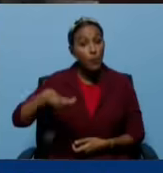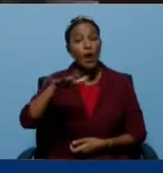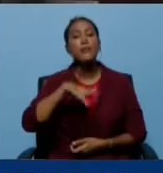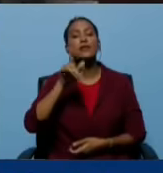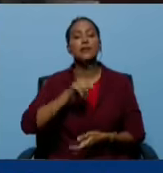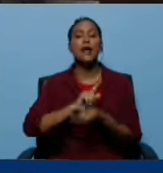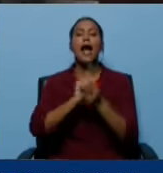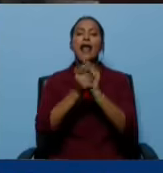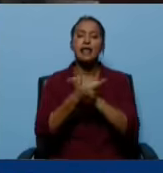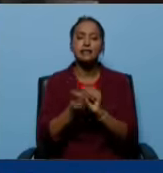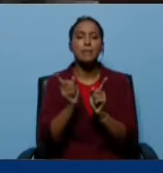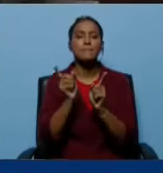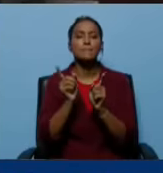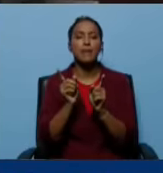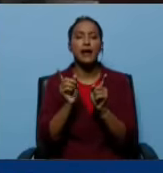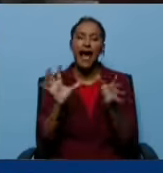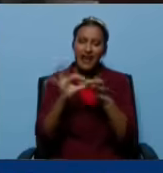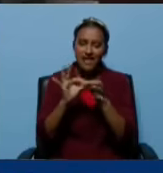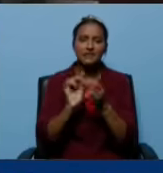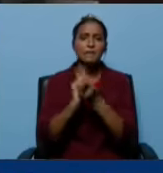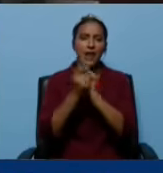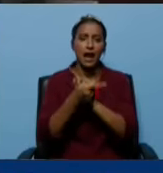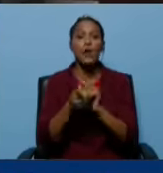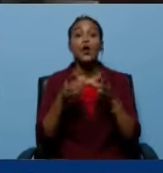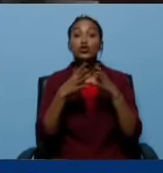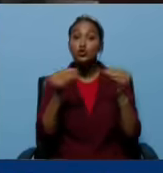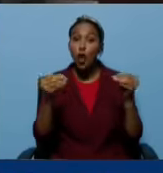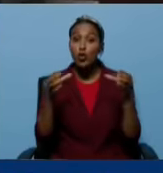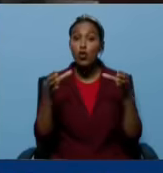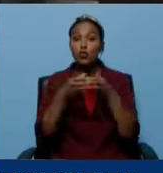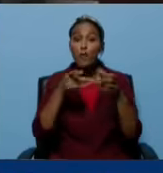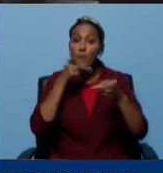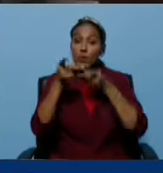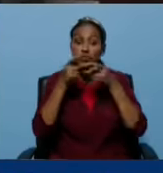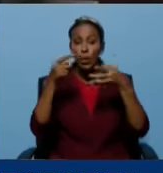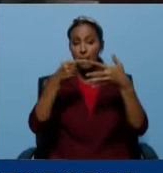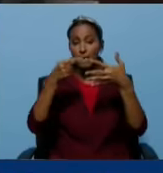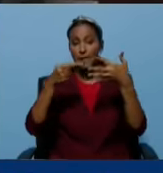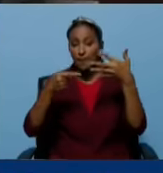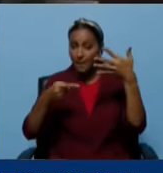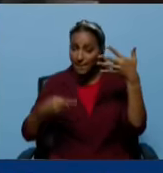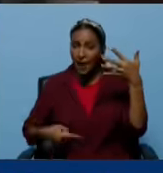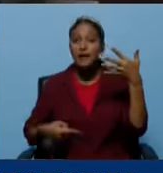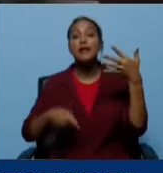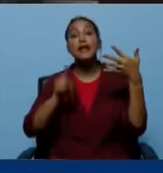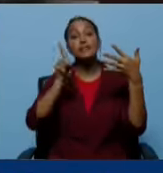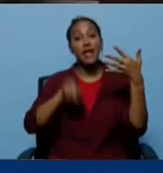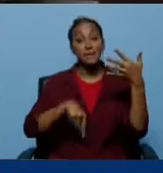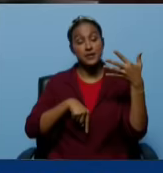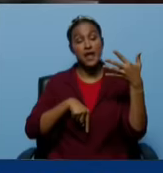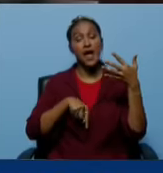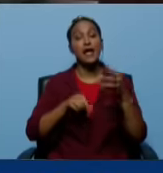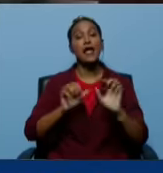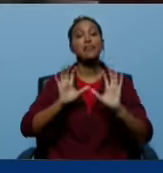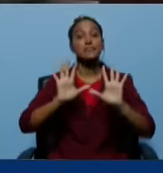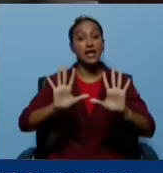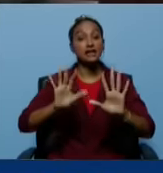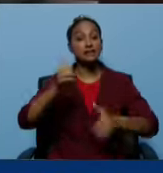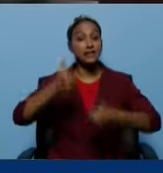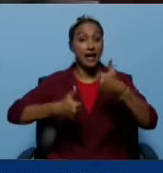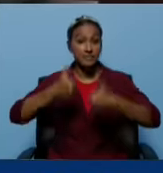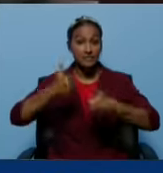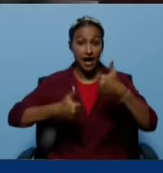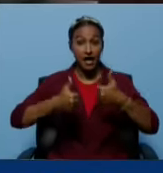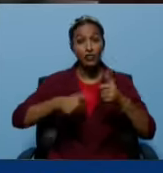Cambio. De igual manera que de los 10 excandidatos citados, acudieron 9 de ellos, a